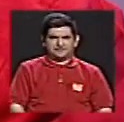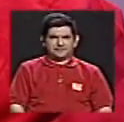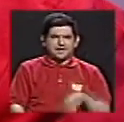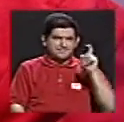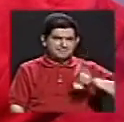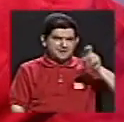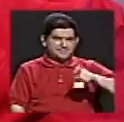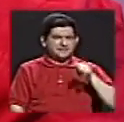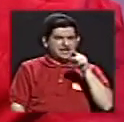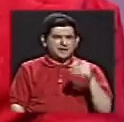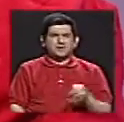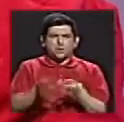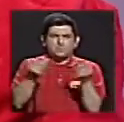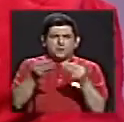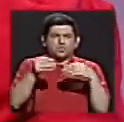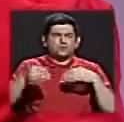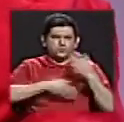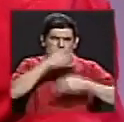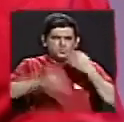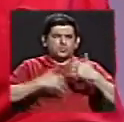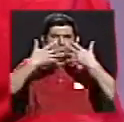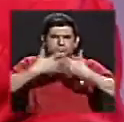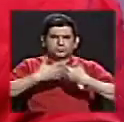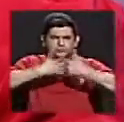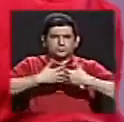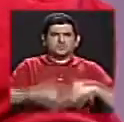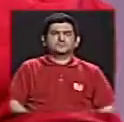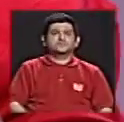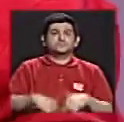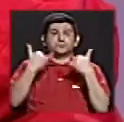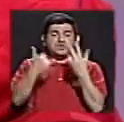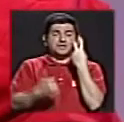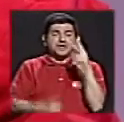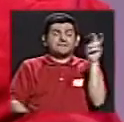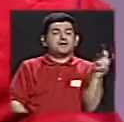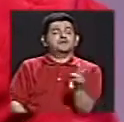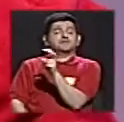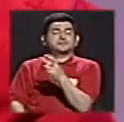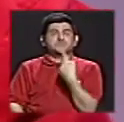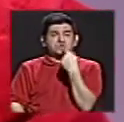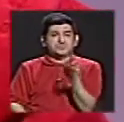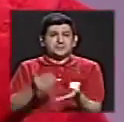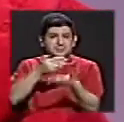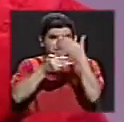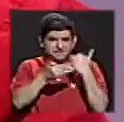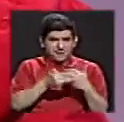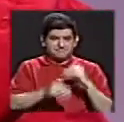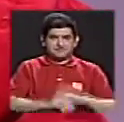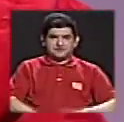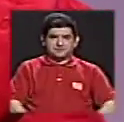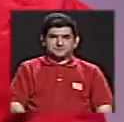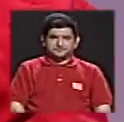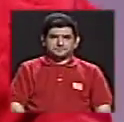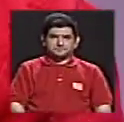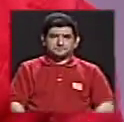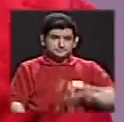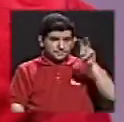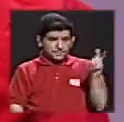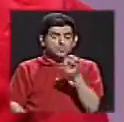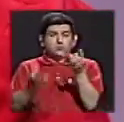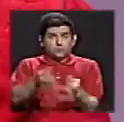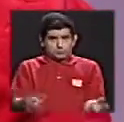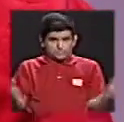cuánta es la cantidad que ocupan, ¿verdad?, para industrializar el asunto, y de ahí, vea lo del transporte, lo que se mencionaba en relación al transporte. El transporte